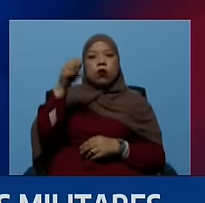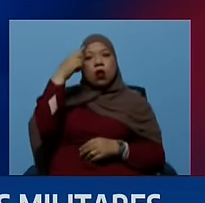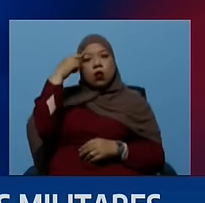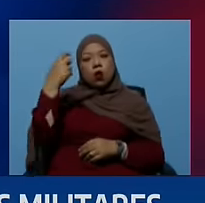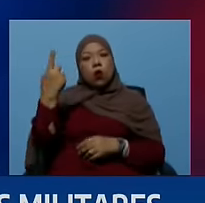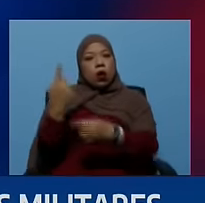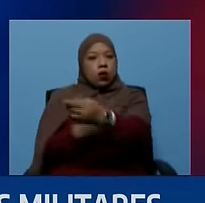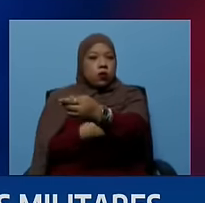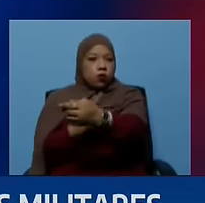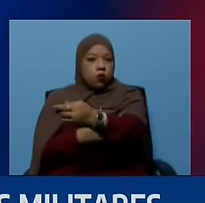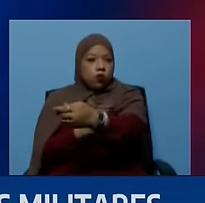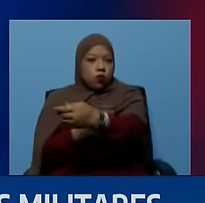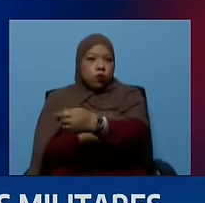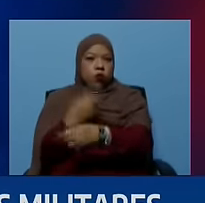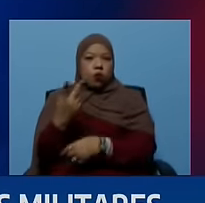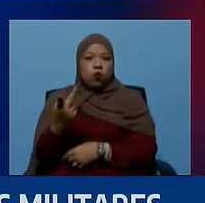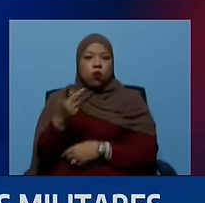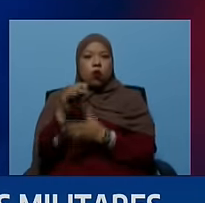los dos hermanos